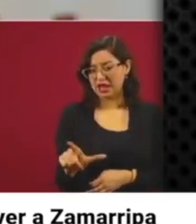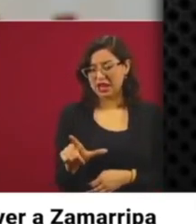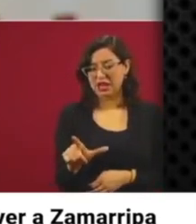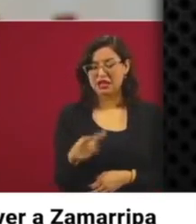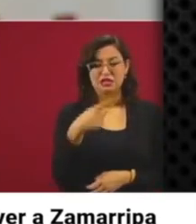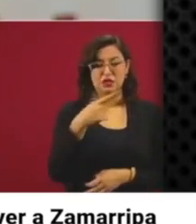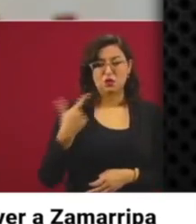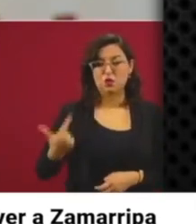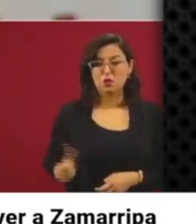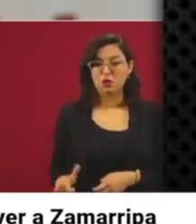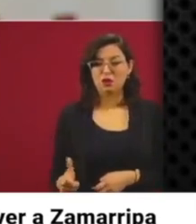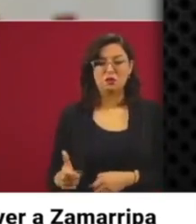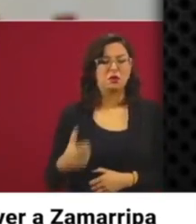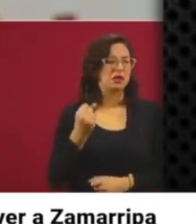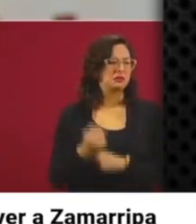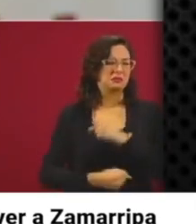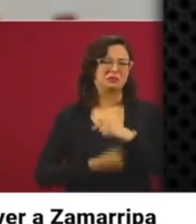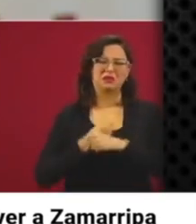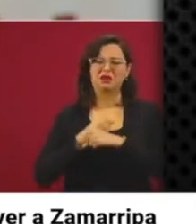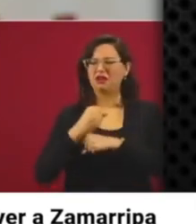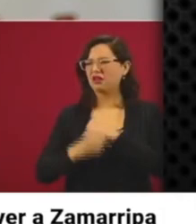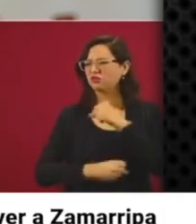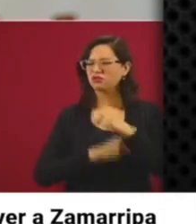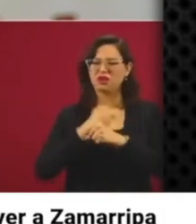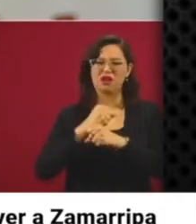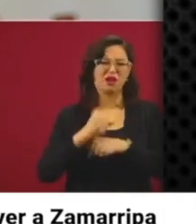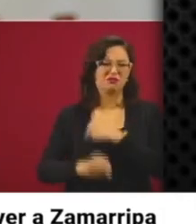de Guanajuato lleva ya muchos años.